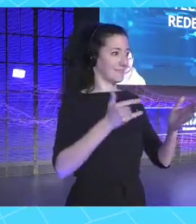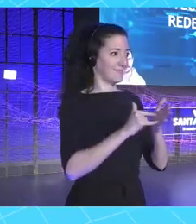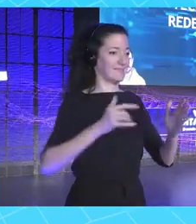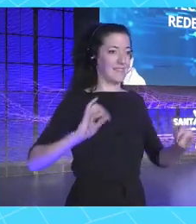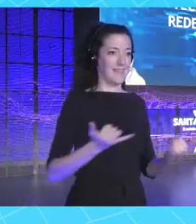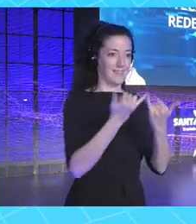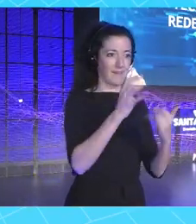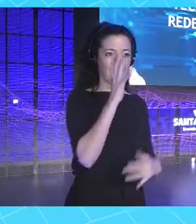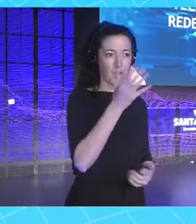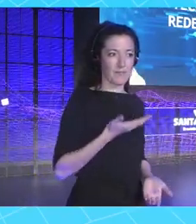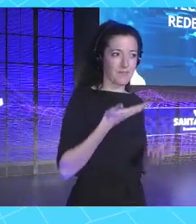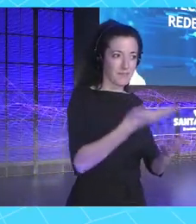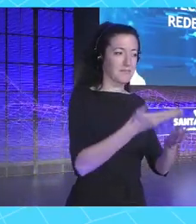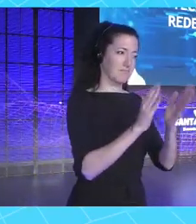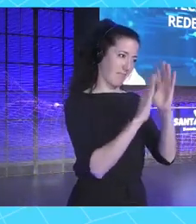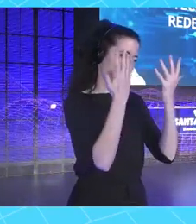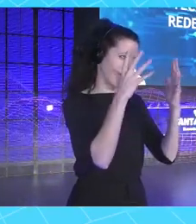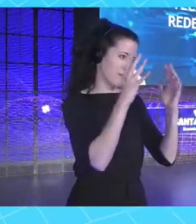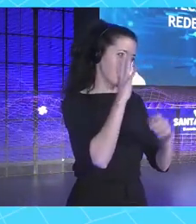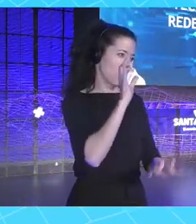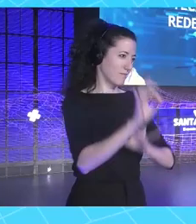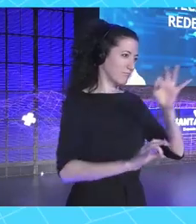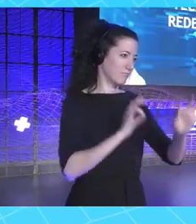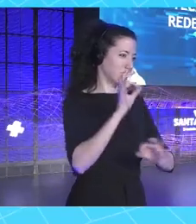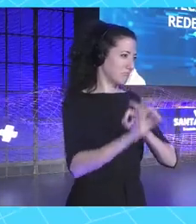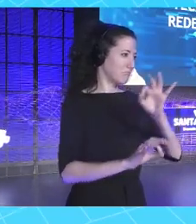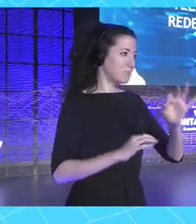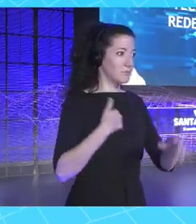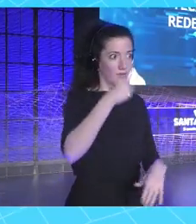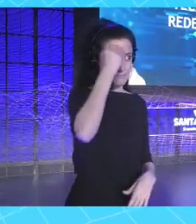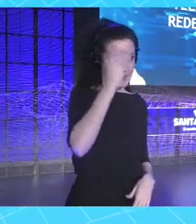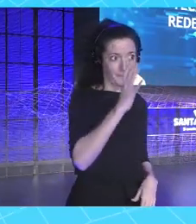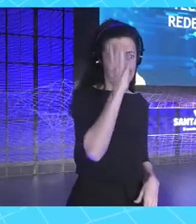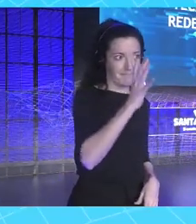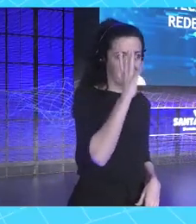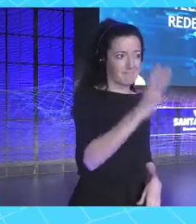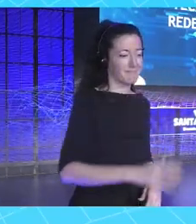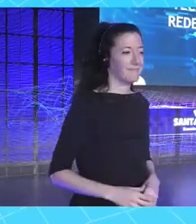por invitarme vamos a darles un aplauso por la organización que han hecho que yo creo que ha sido espectacular